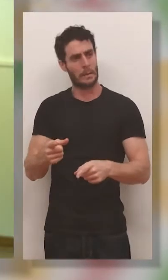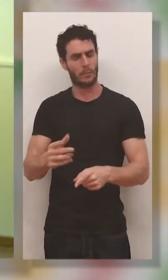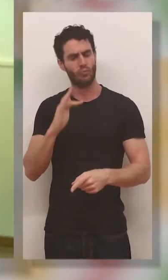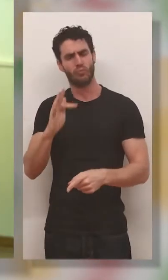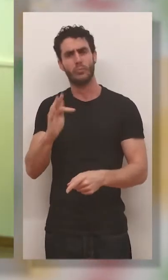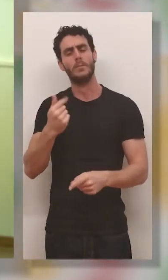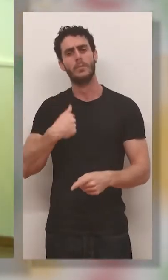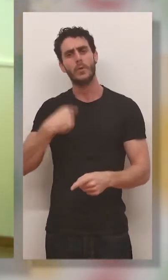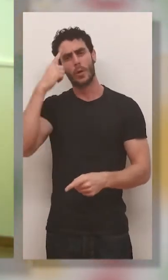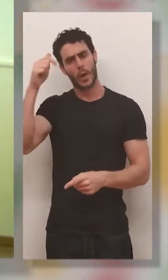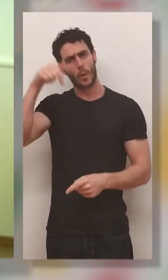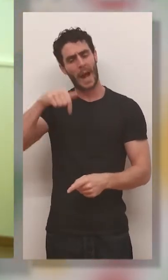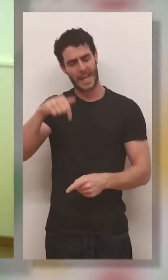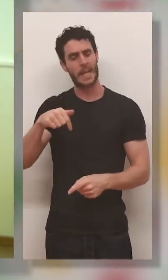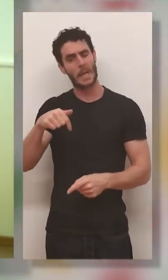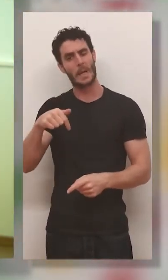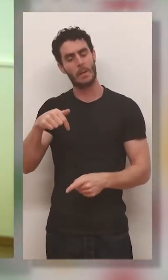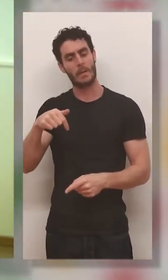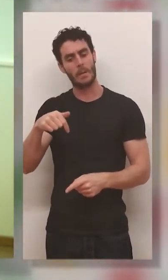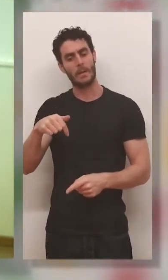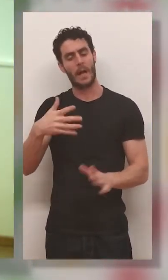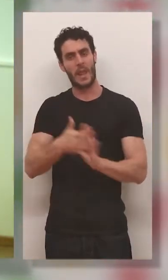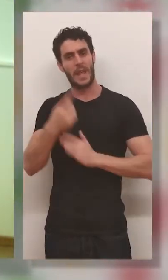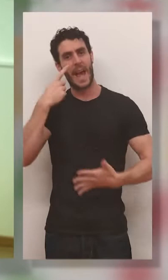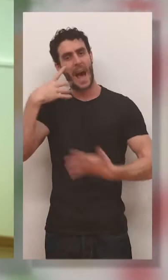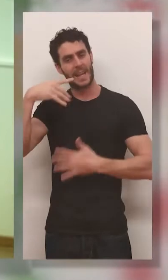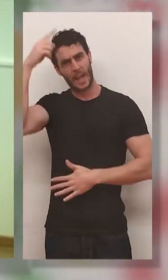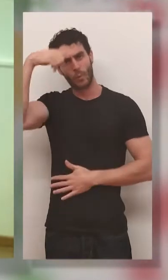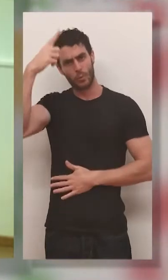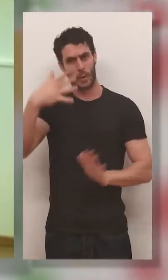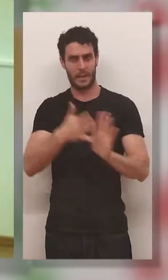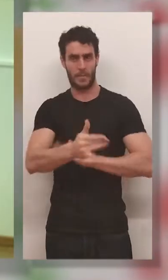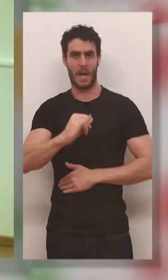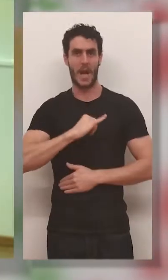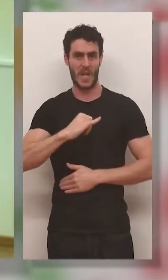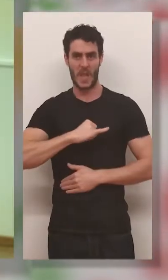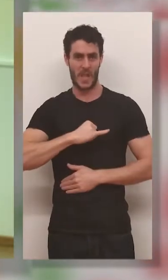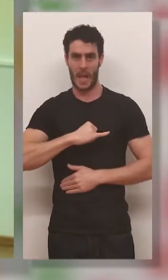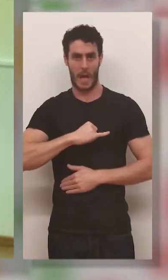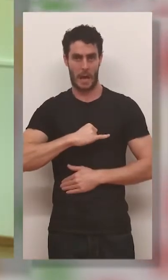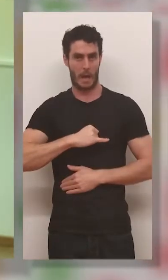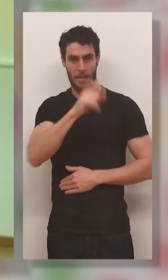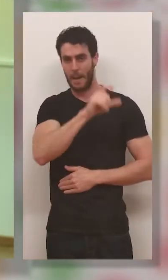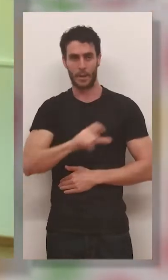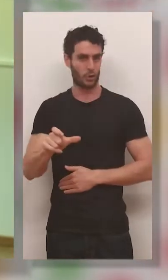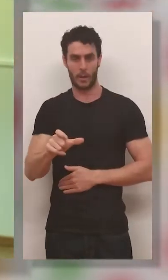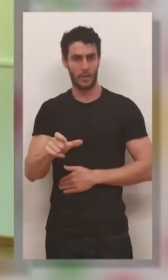aquí creemos que el arte y la cultura es la identidad del pueblo, ¿no? De un pueblo, desde la